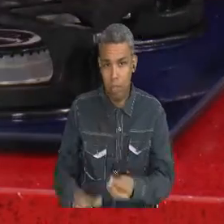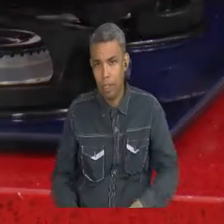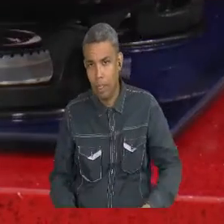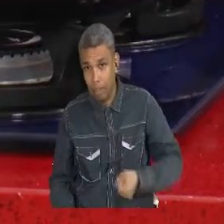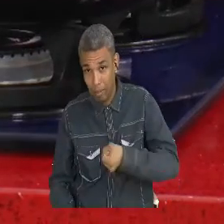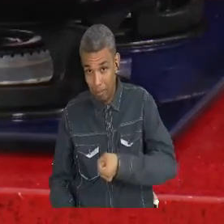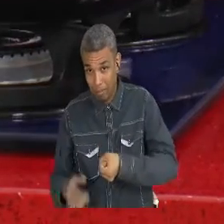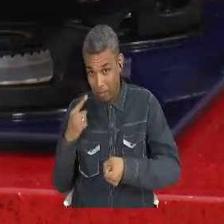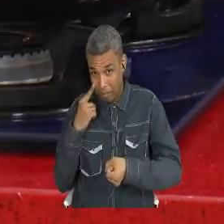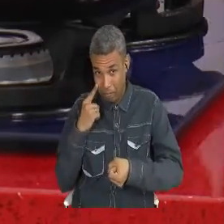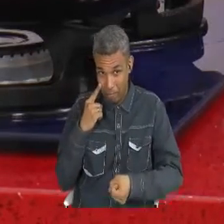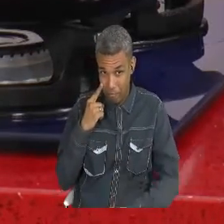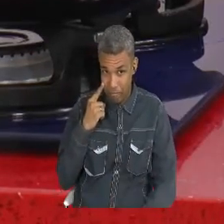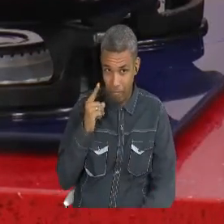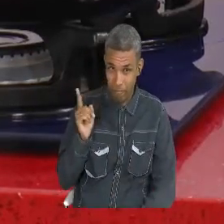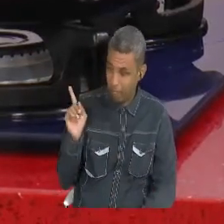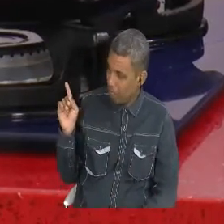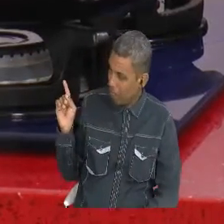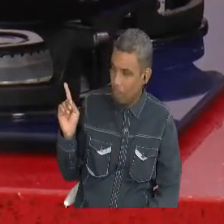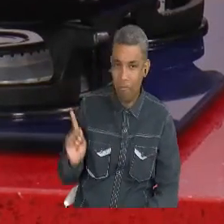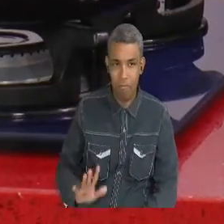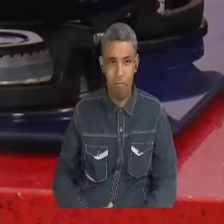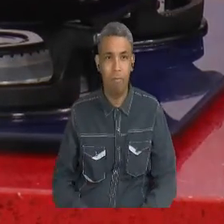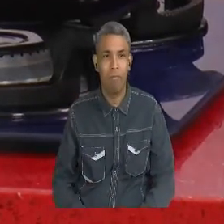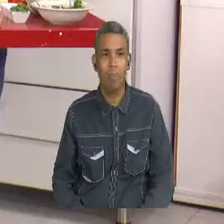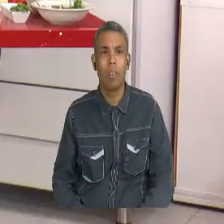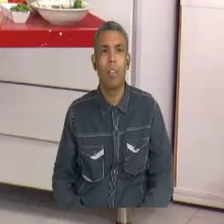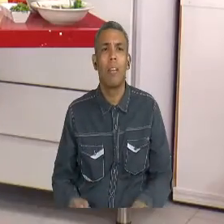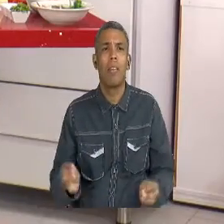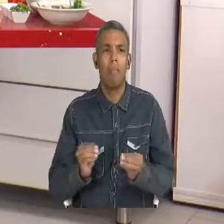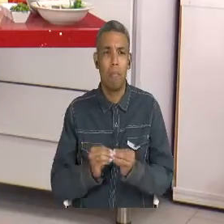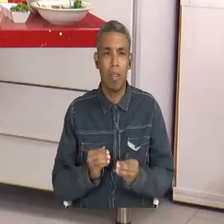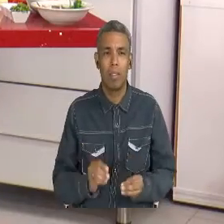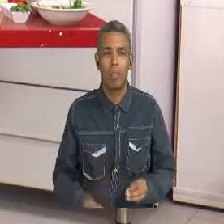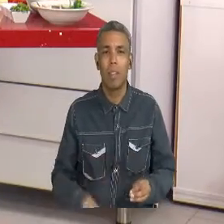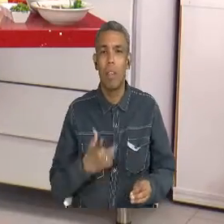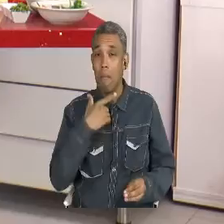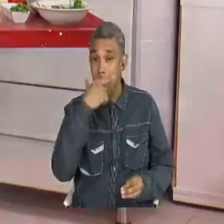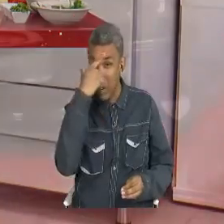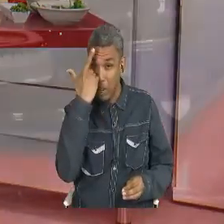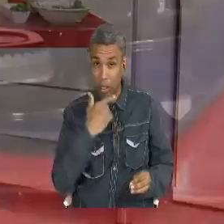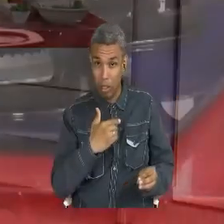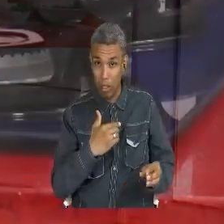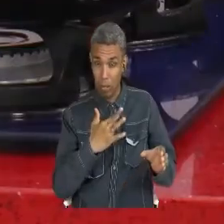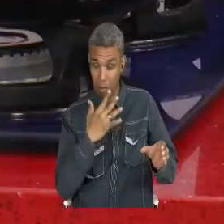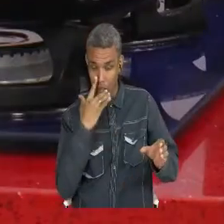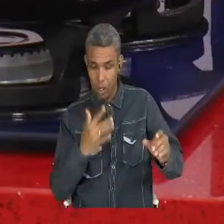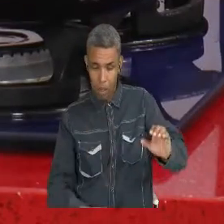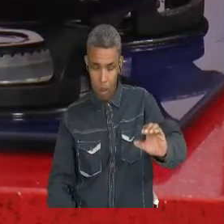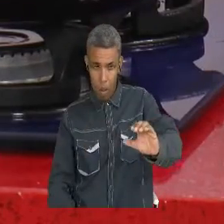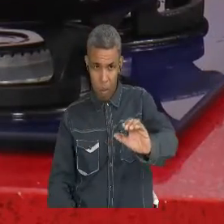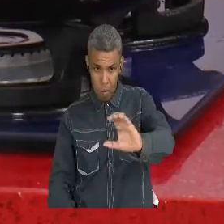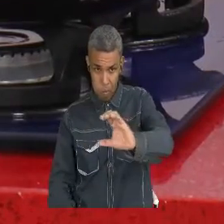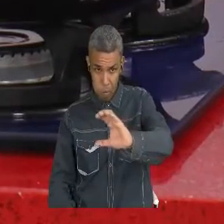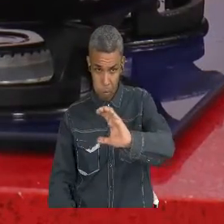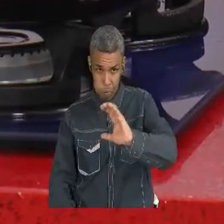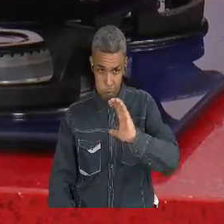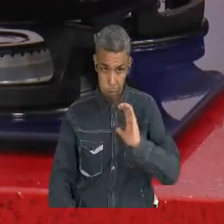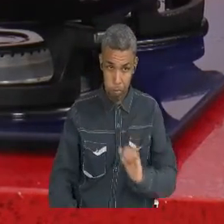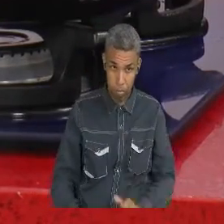el pimentón, le vamos a adicionar la gotica de vinagre balsámico. Ajá. Es un escabeche. Siempre las preparaciones